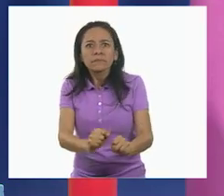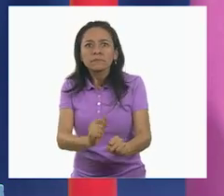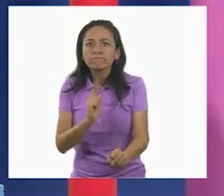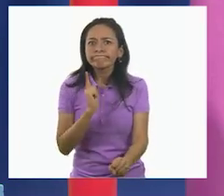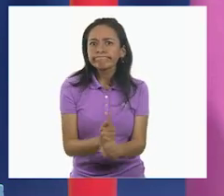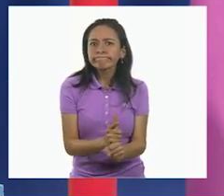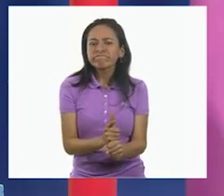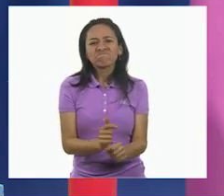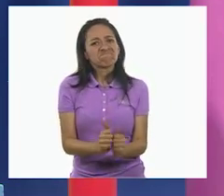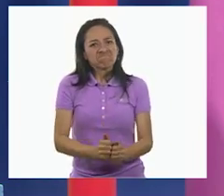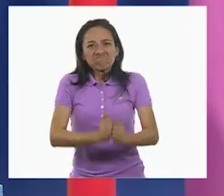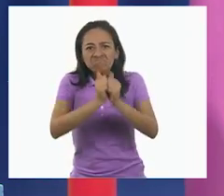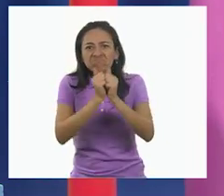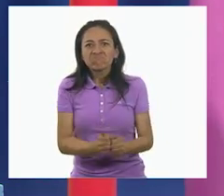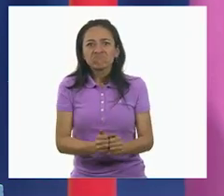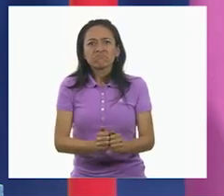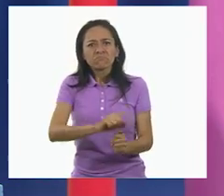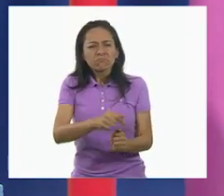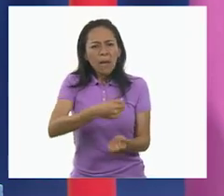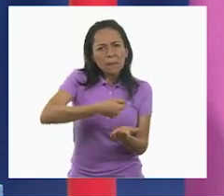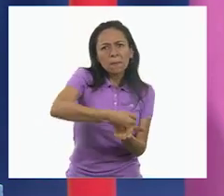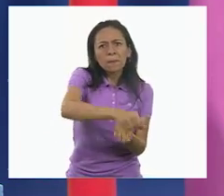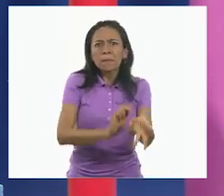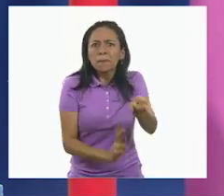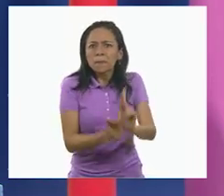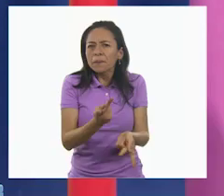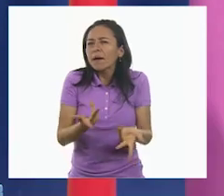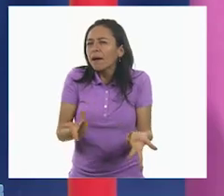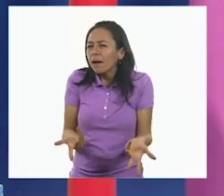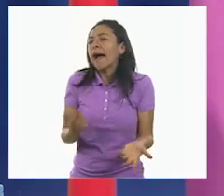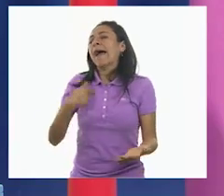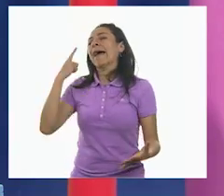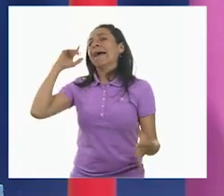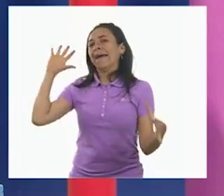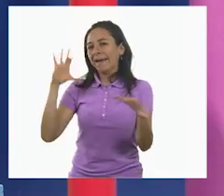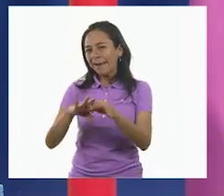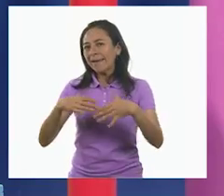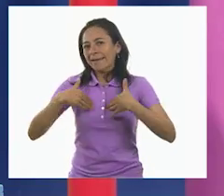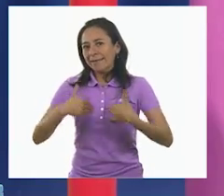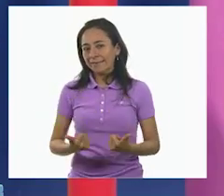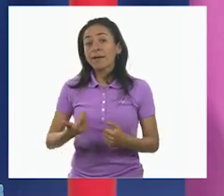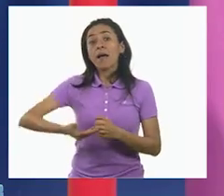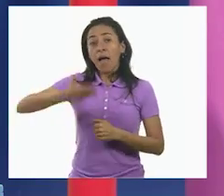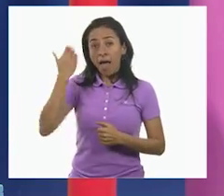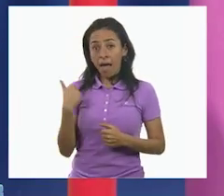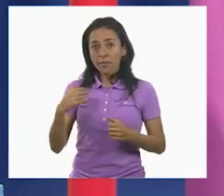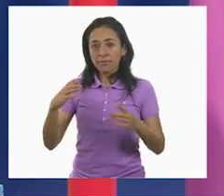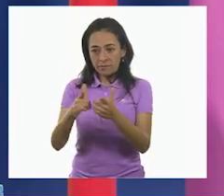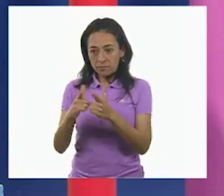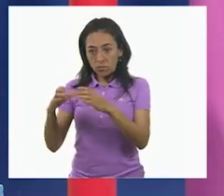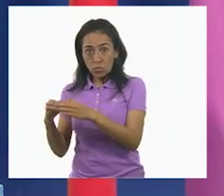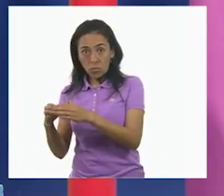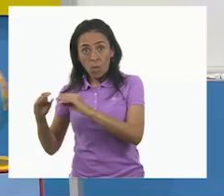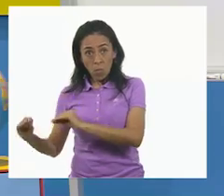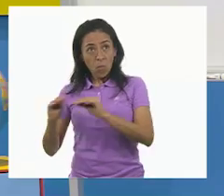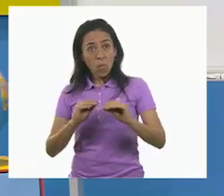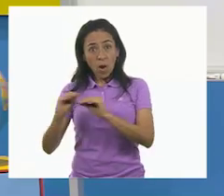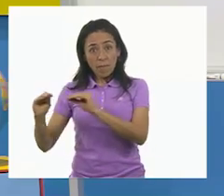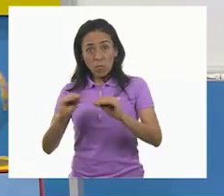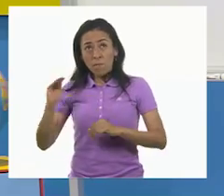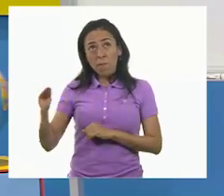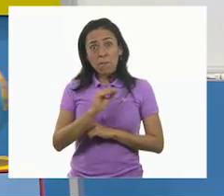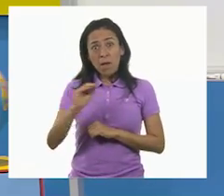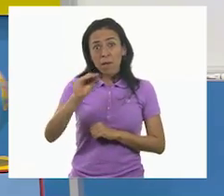establecerse. Aquí es justo donde empiezan a dejar de ser nómadas y empiezan a establecerse en